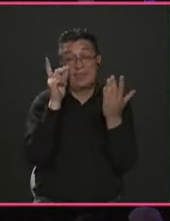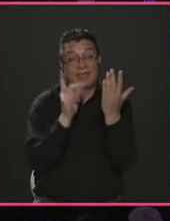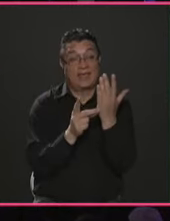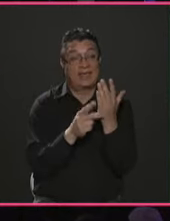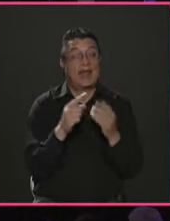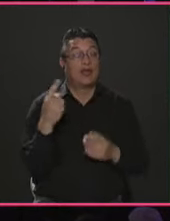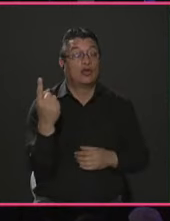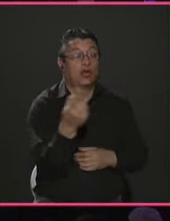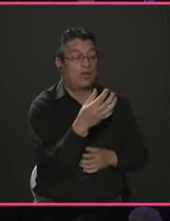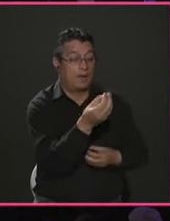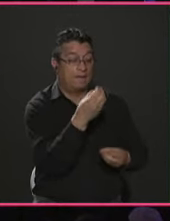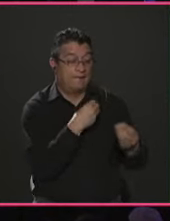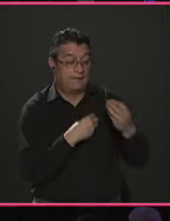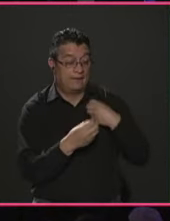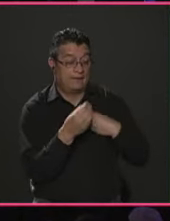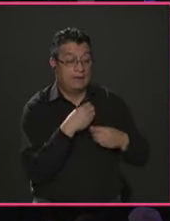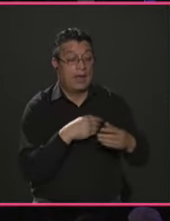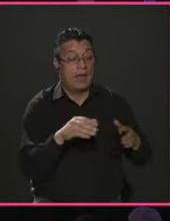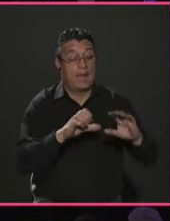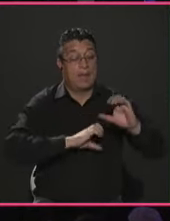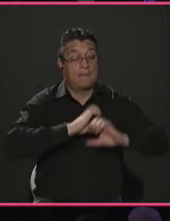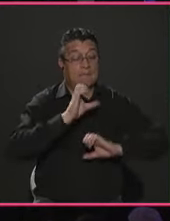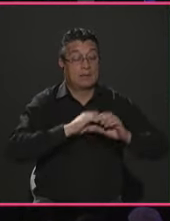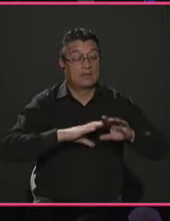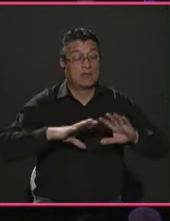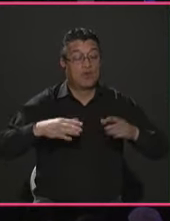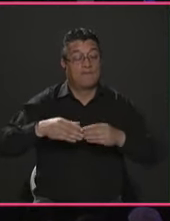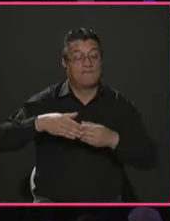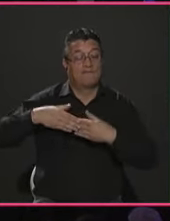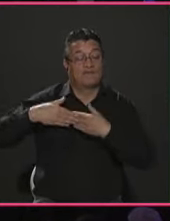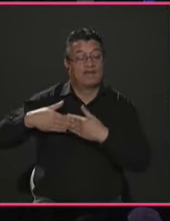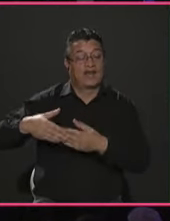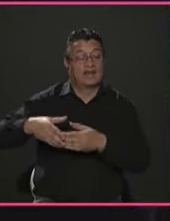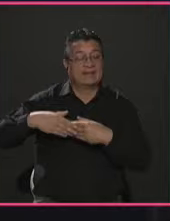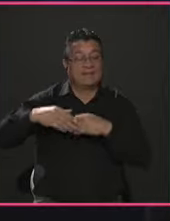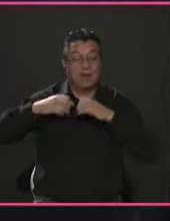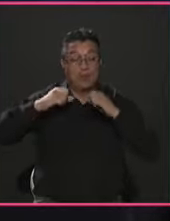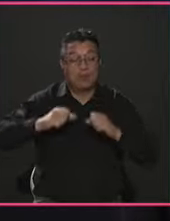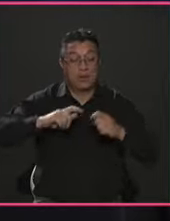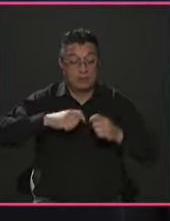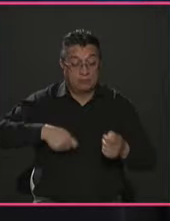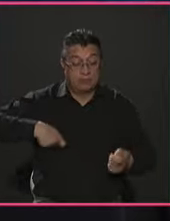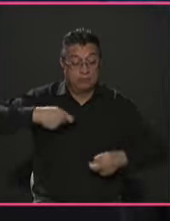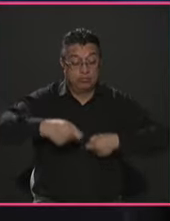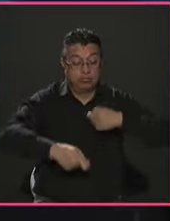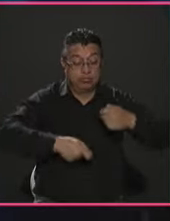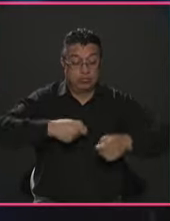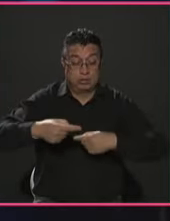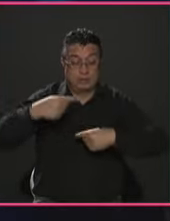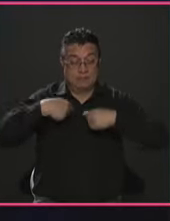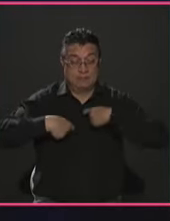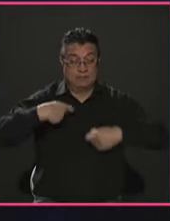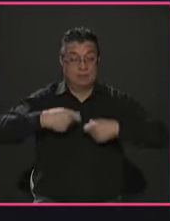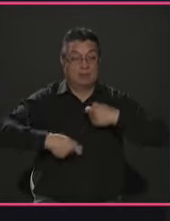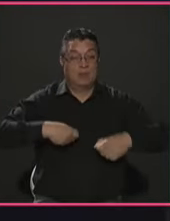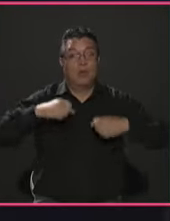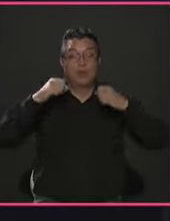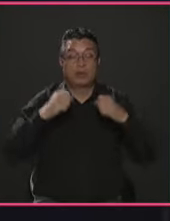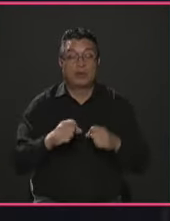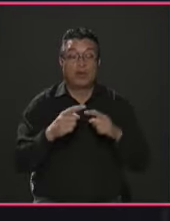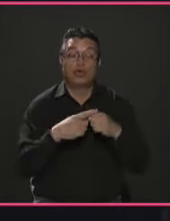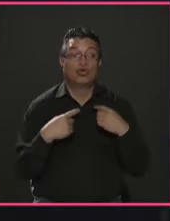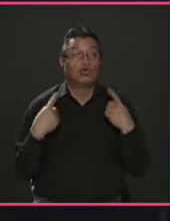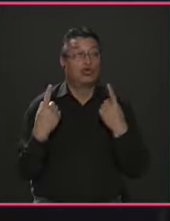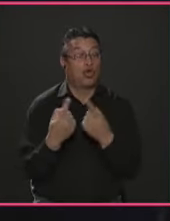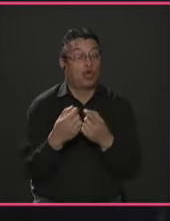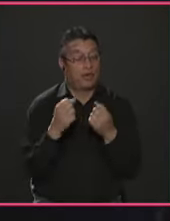esa cosa que nos vend donde las son muy flexibles se adaptan a cualquier escenario de cambio consiguen invertir en s mismas investigar y demás no todas